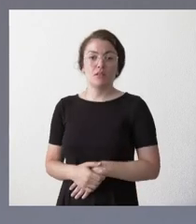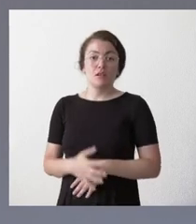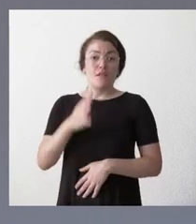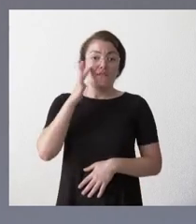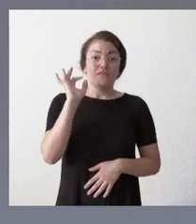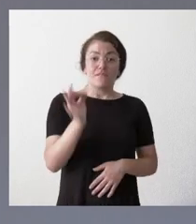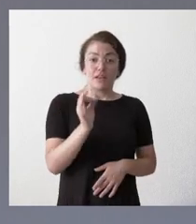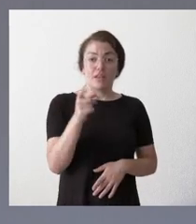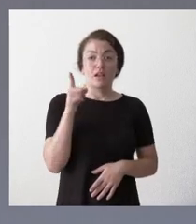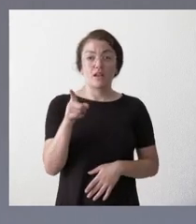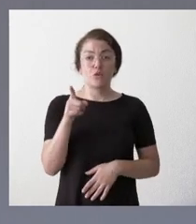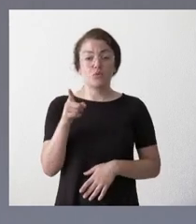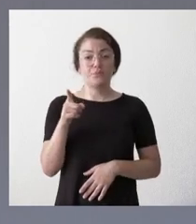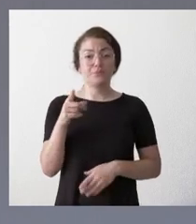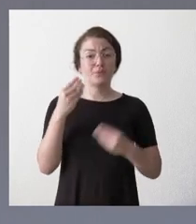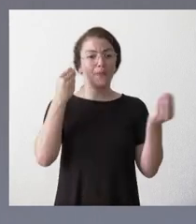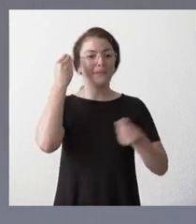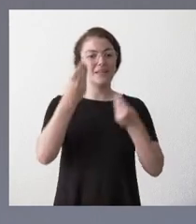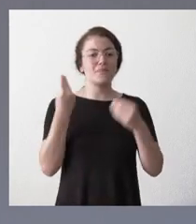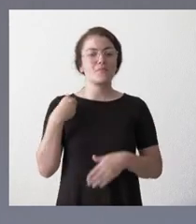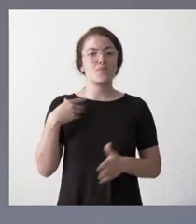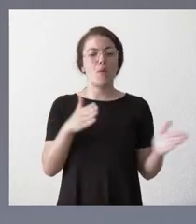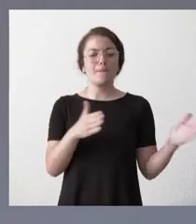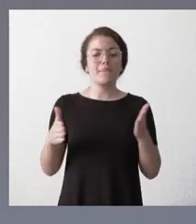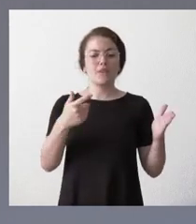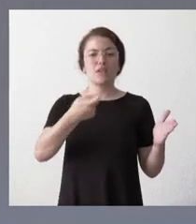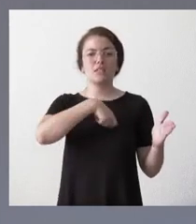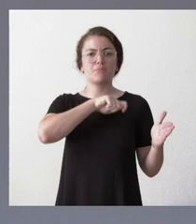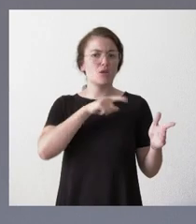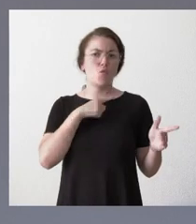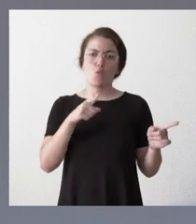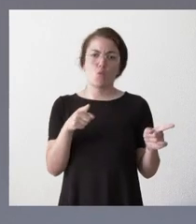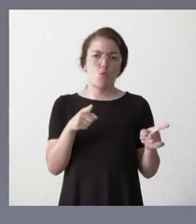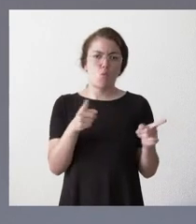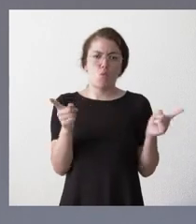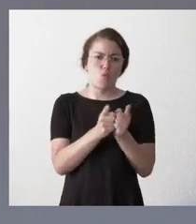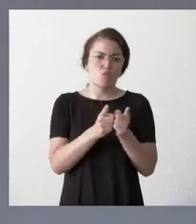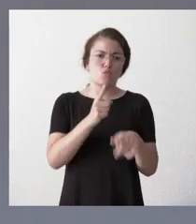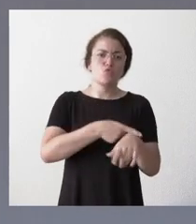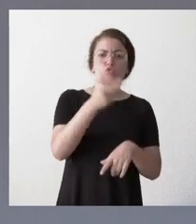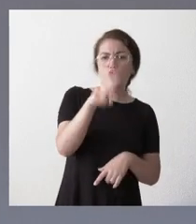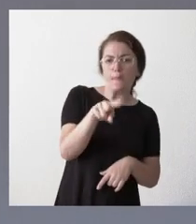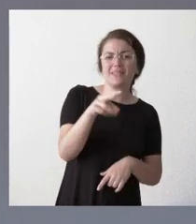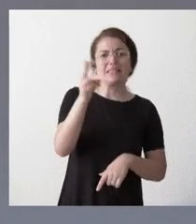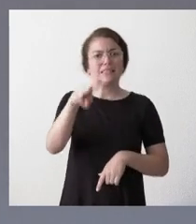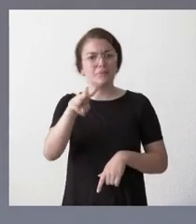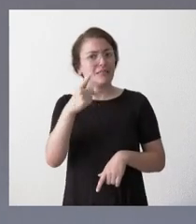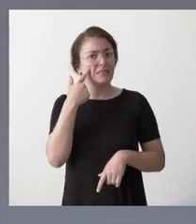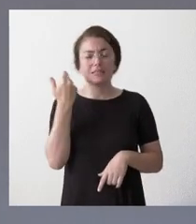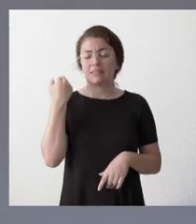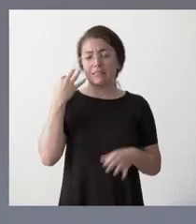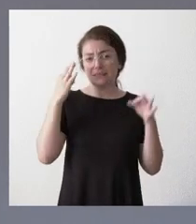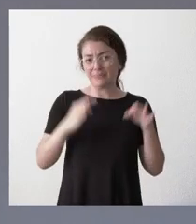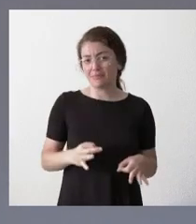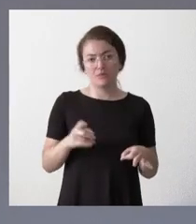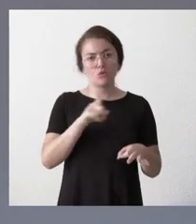la idea de que el plazo que iban a estar en España iba a ser muy cortito, 2-3 meses, y eso no se ha ajustado a